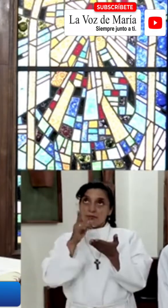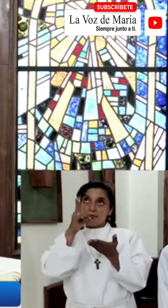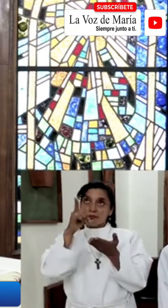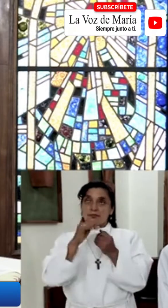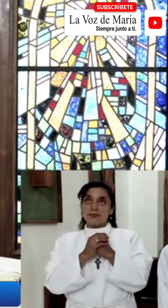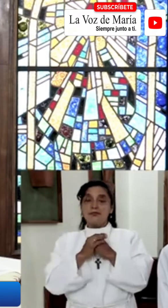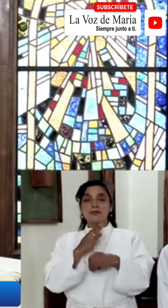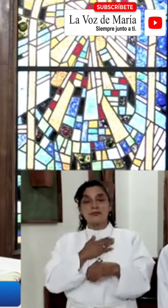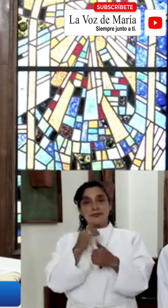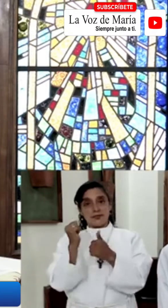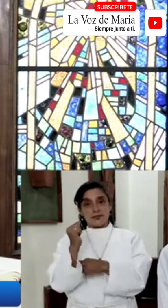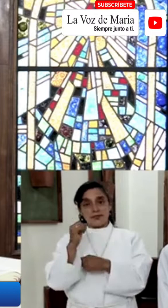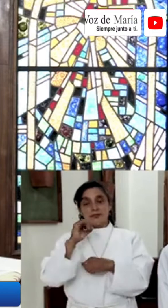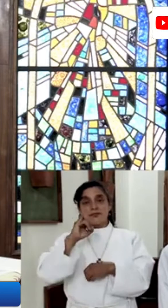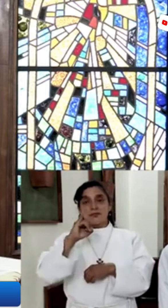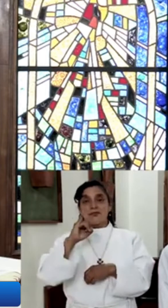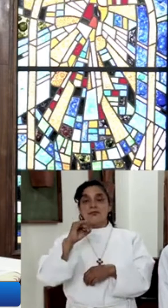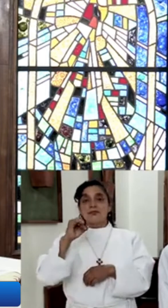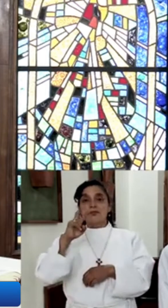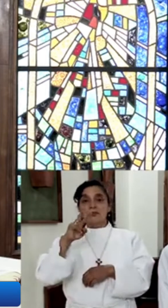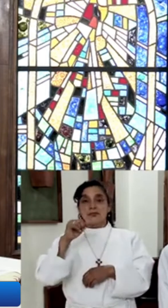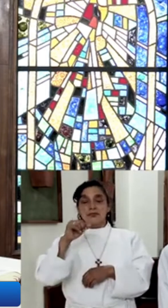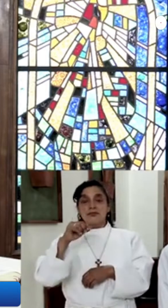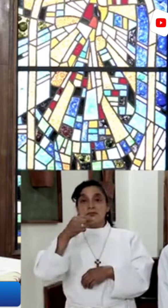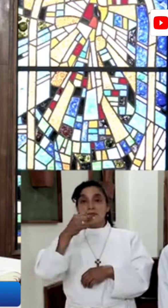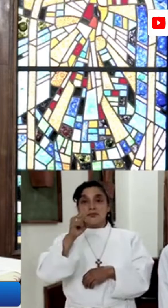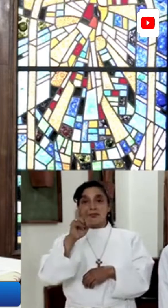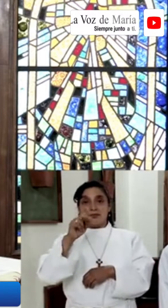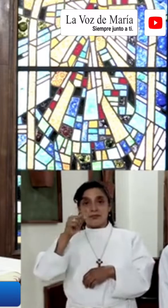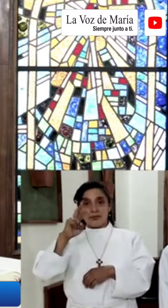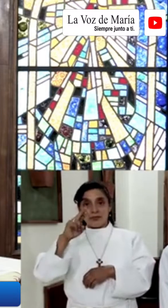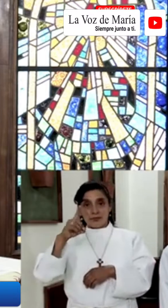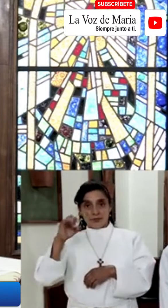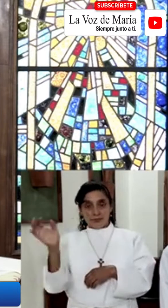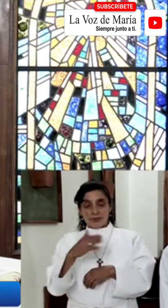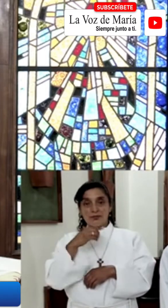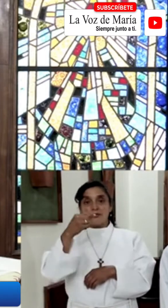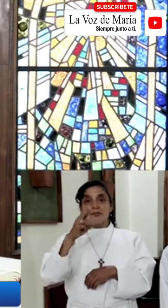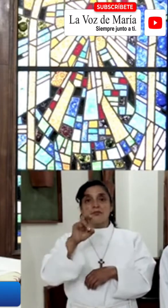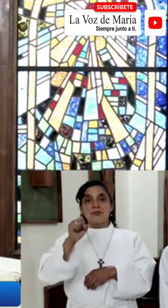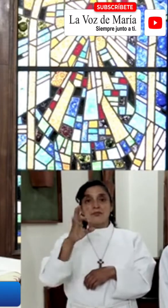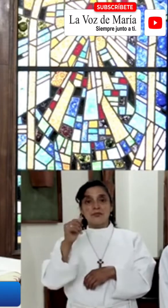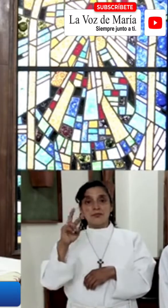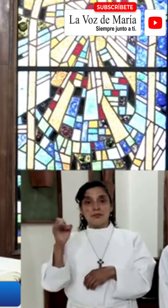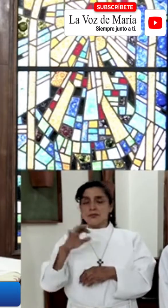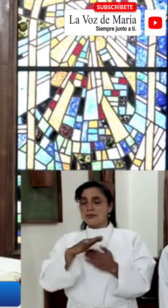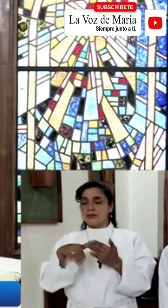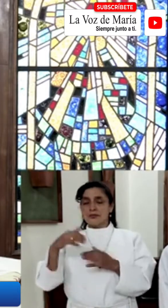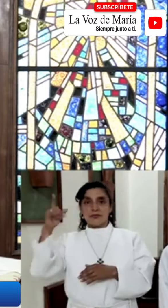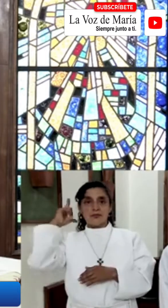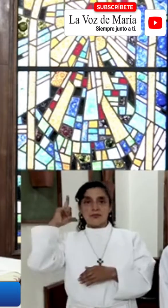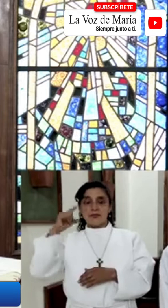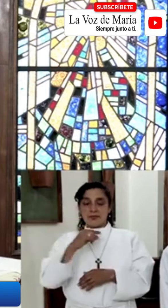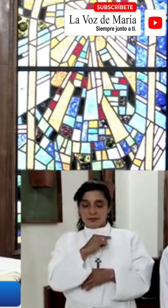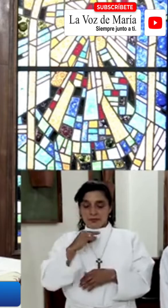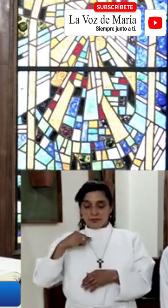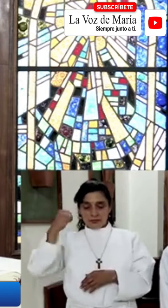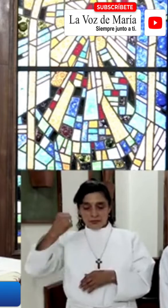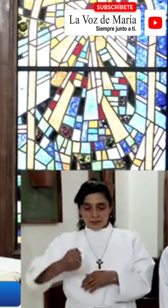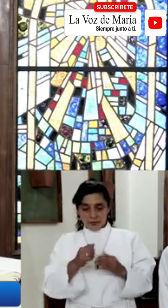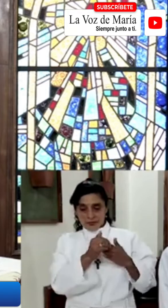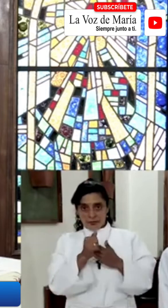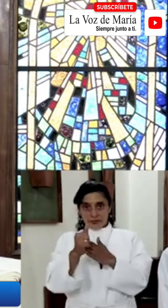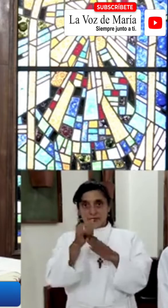tuyo, con mis hermanos Gerardo y Gustavo, y todos los pastores que cuida tu pueblo, llévala a